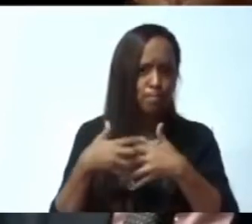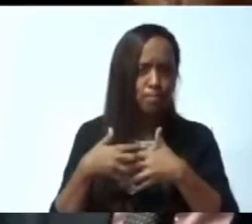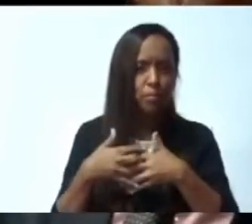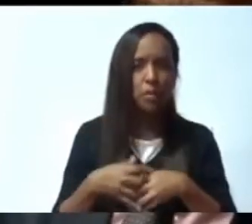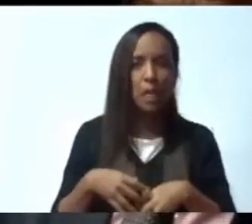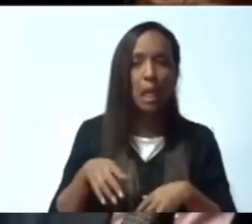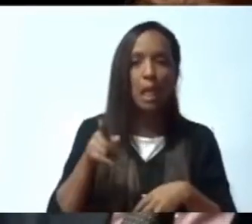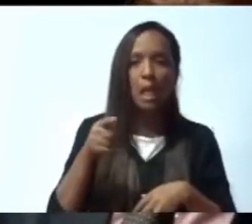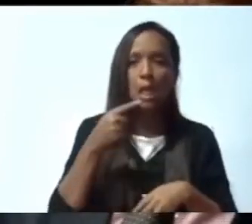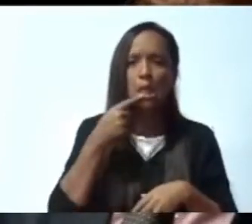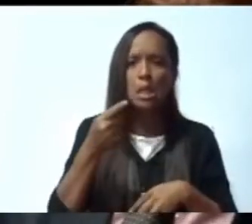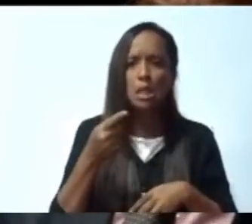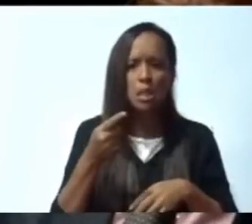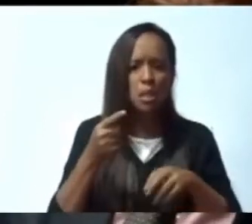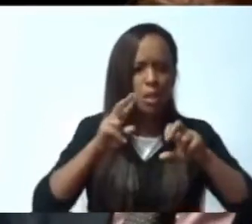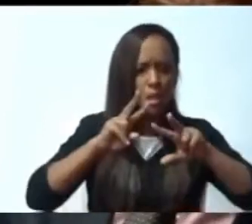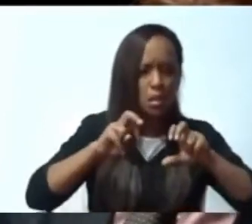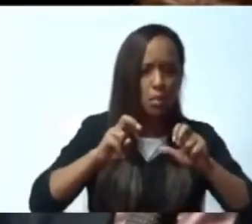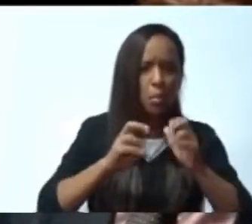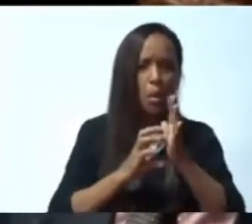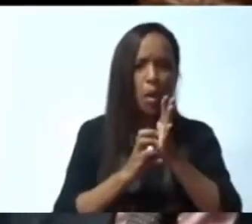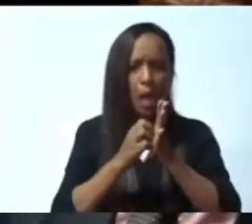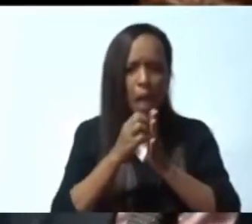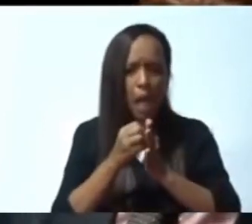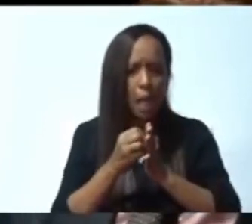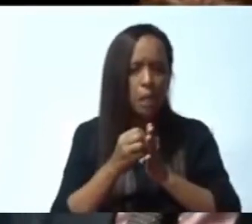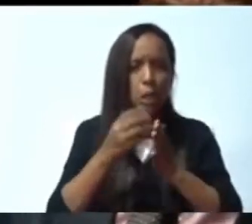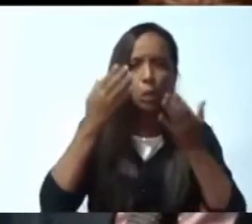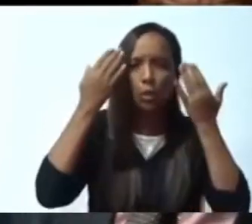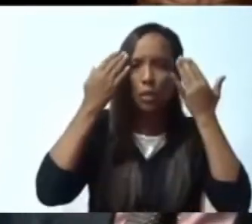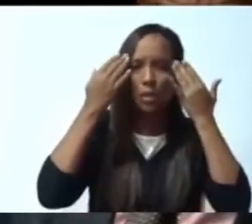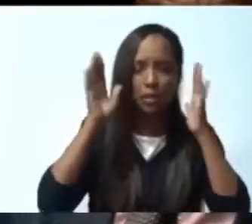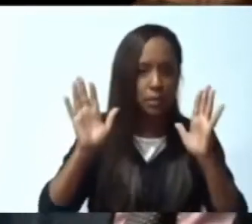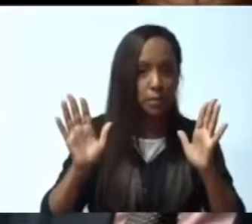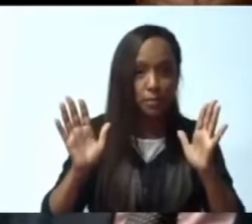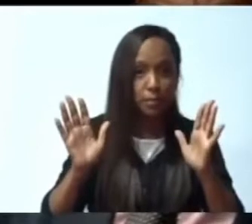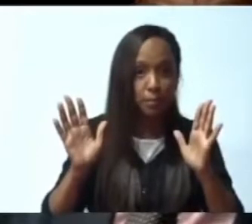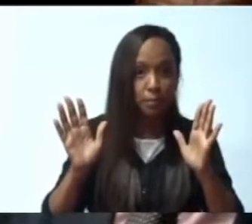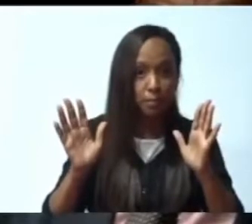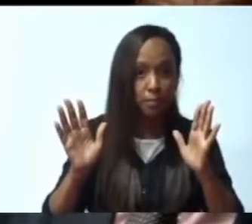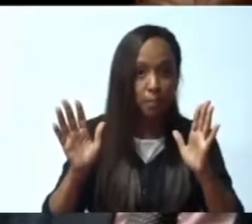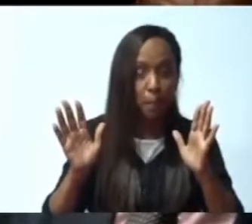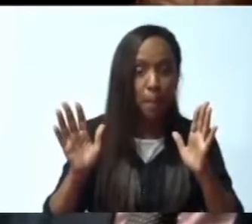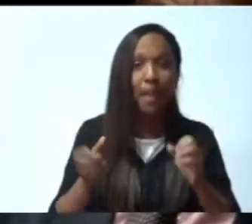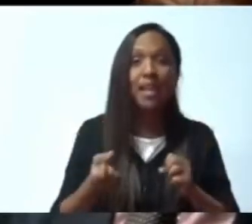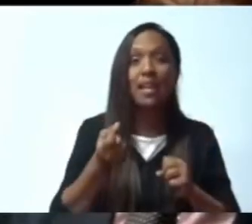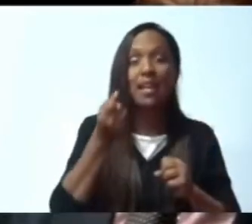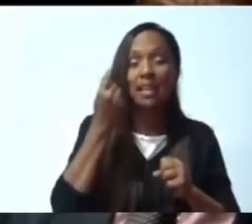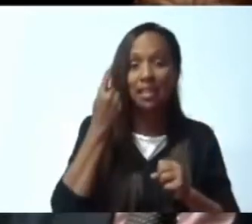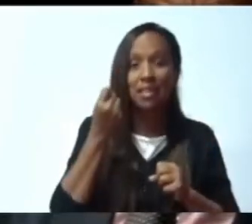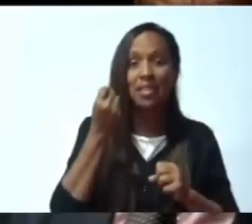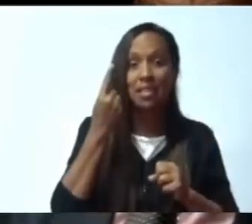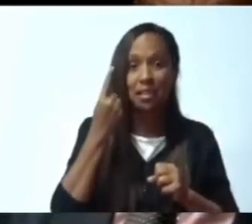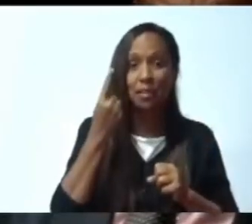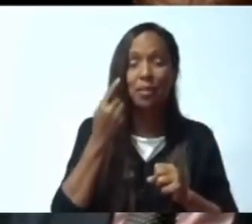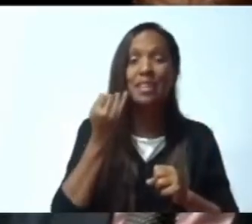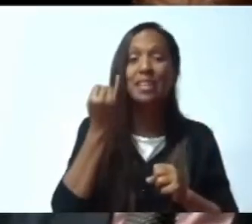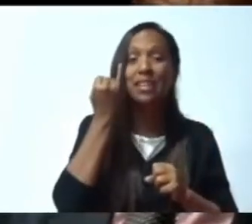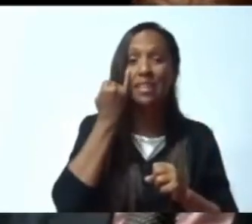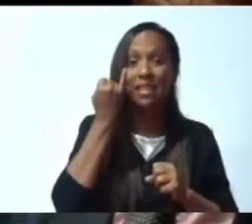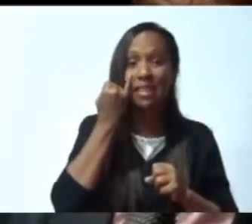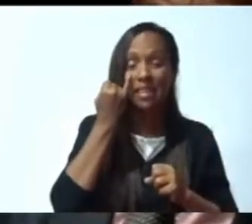de garganta de lengua de vestíbulo pero sí hoy se sabe que está asociado a enfermedad pulmonar grave